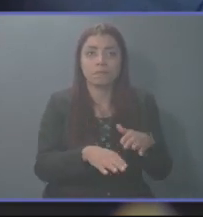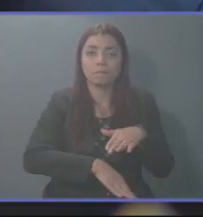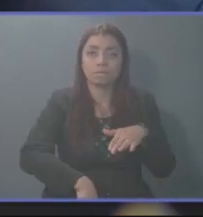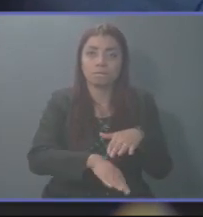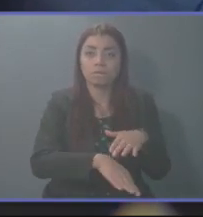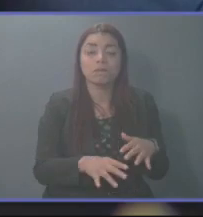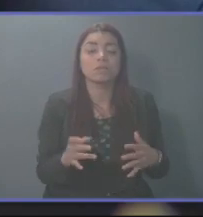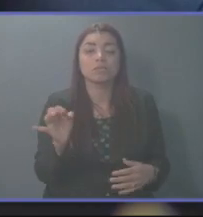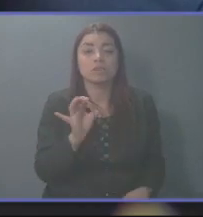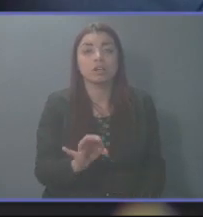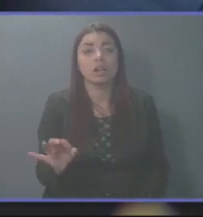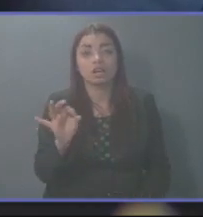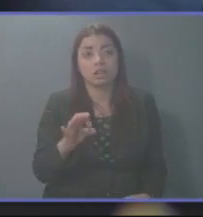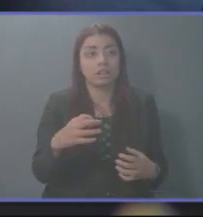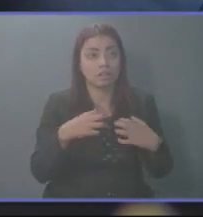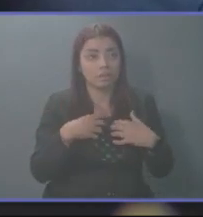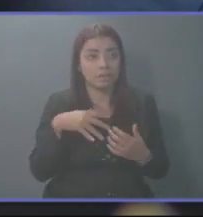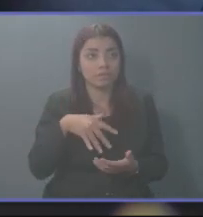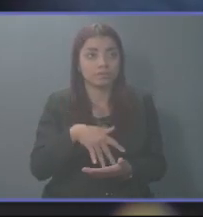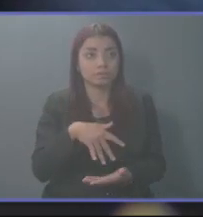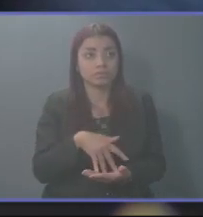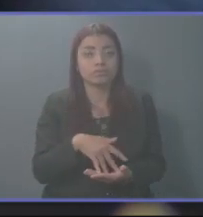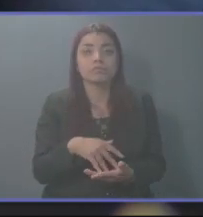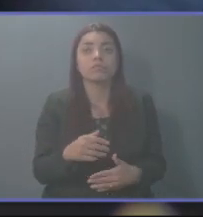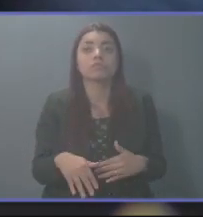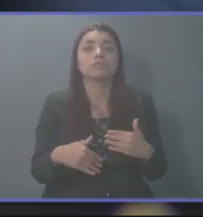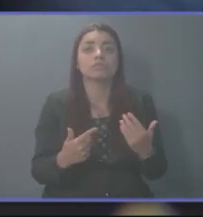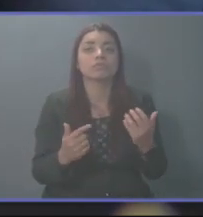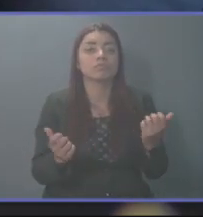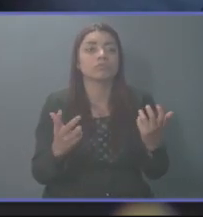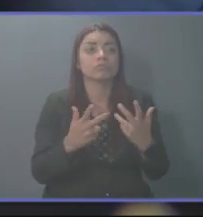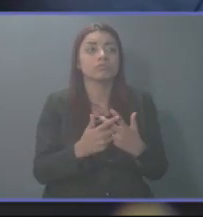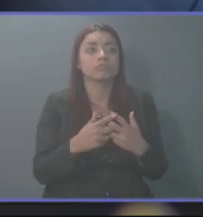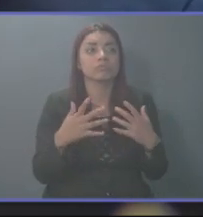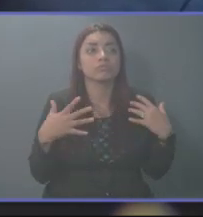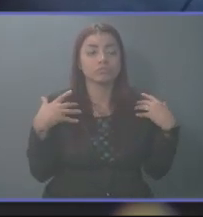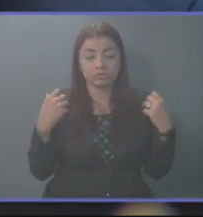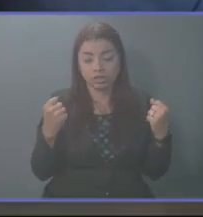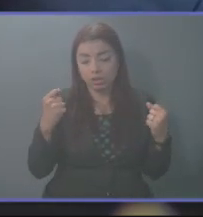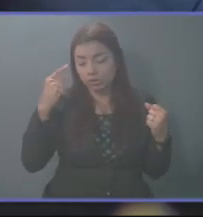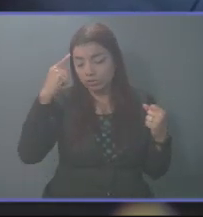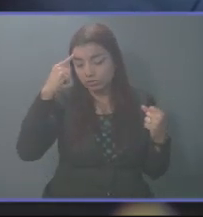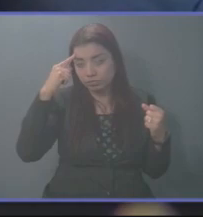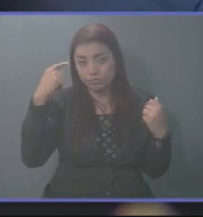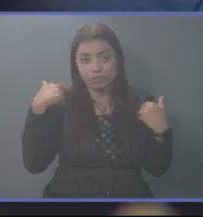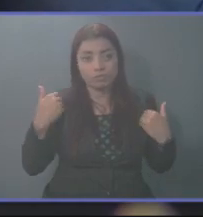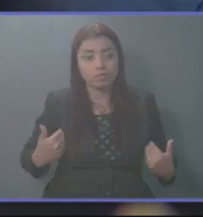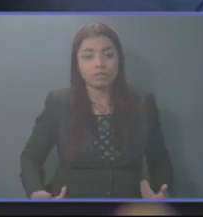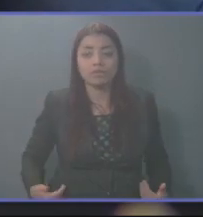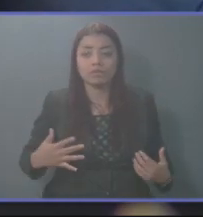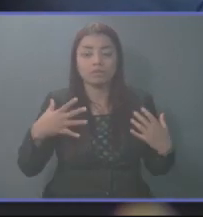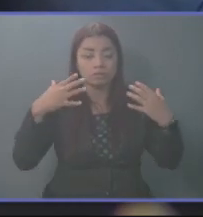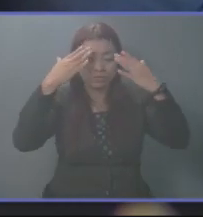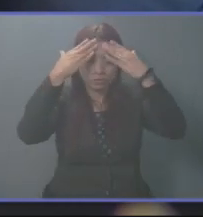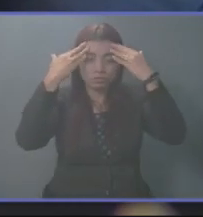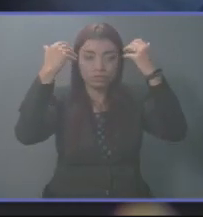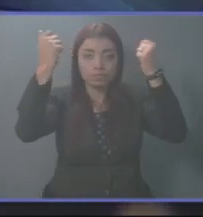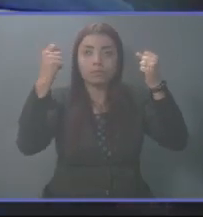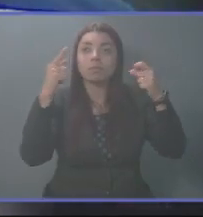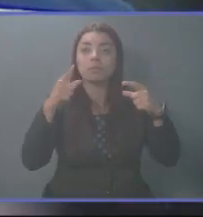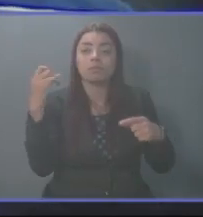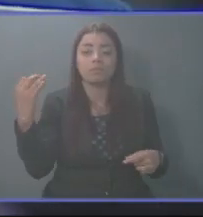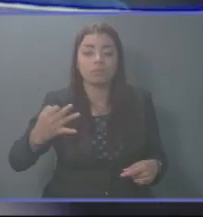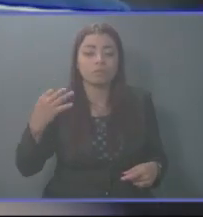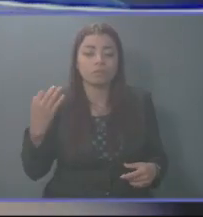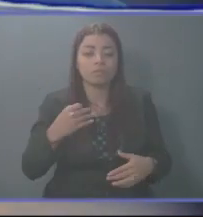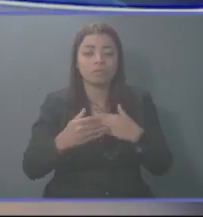mejorar la calidad de vida de la población, principalmente en relación a la salud física y mental de las personas, por lo que se hace indispensable contar